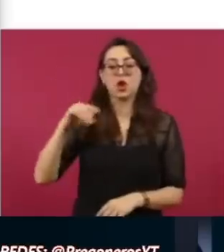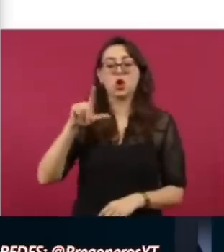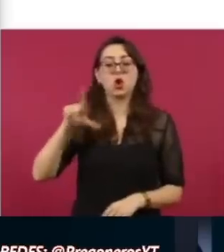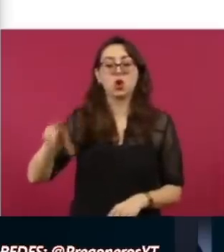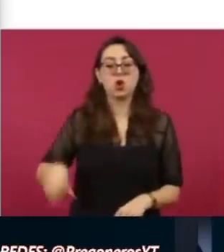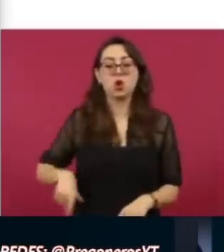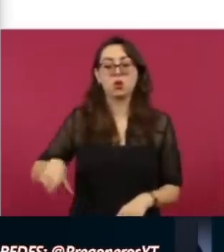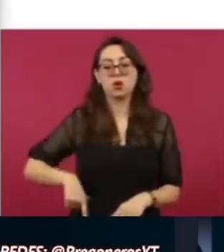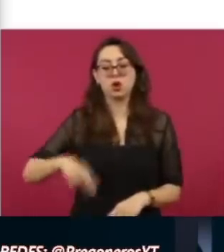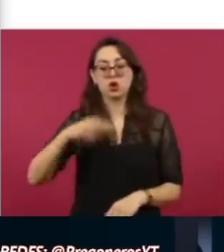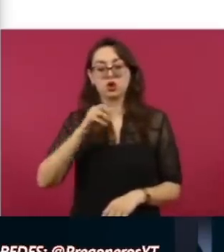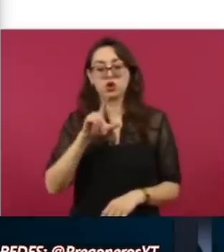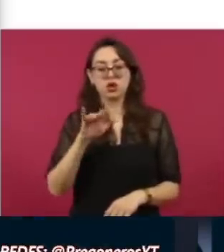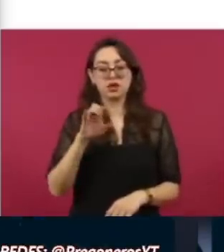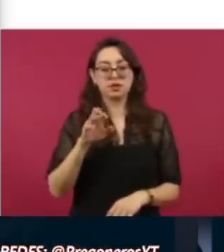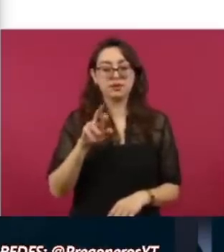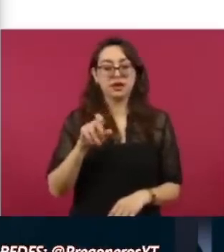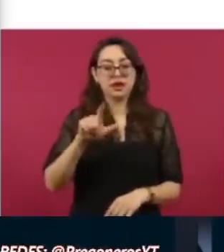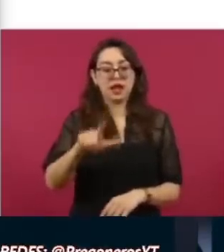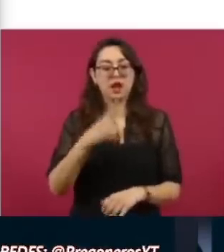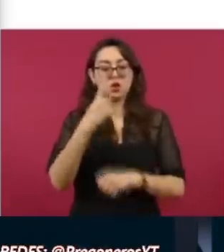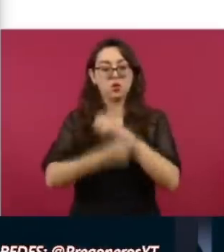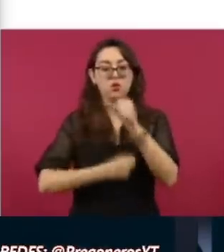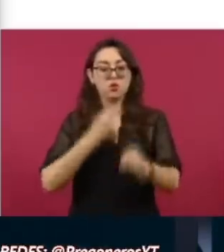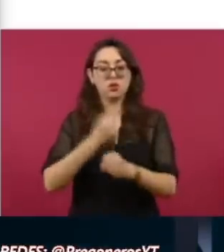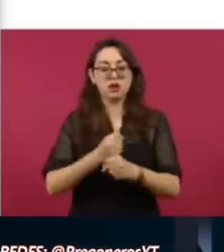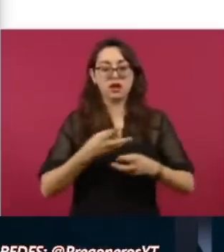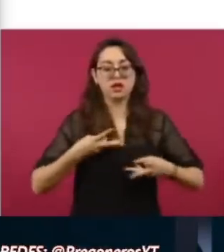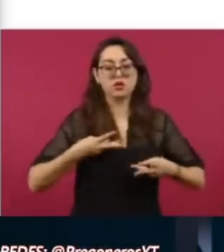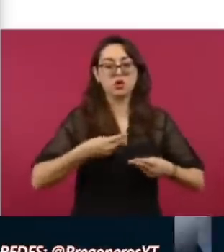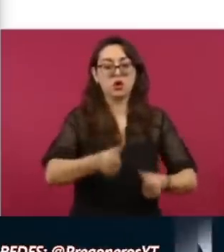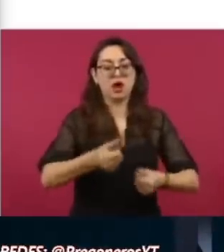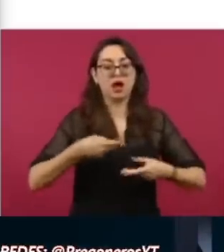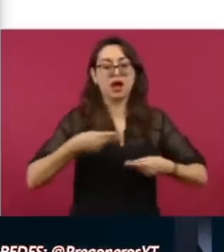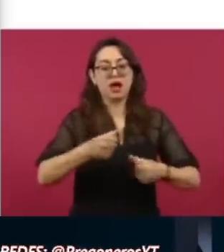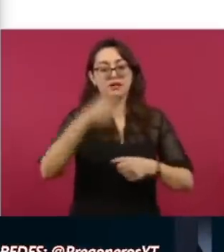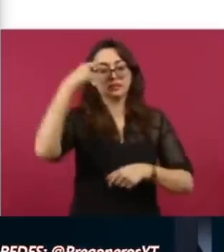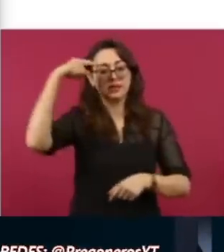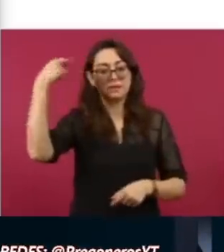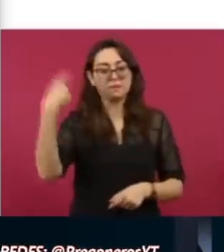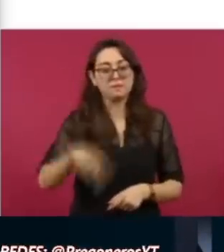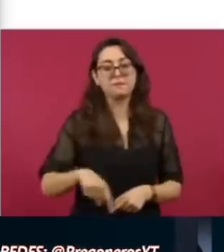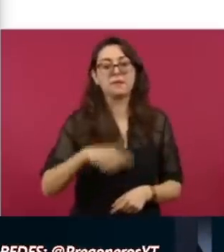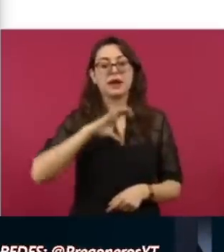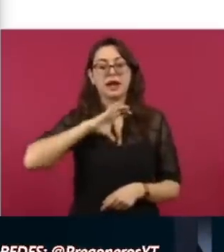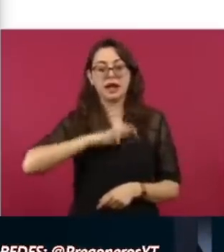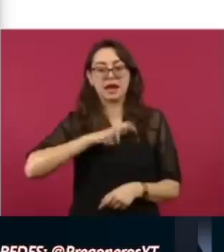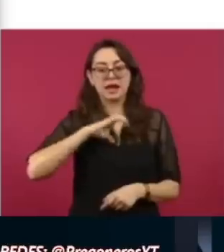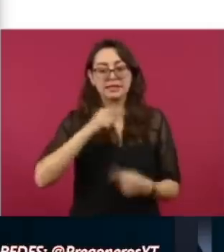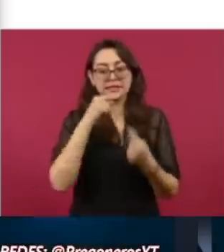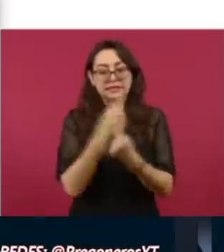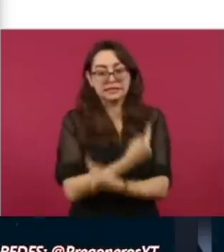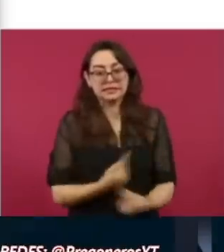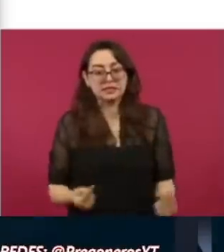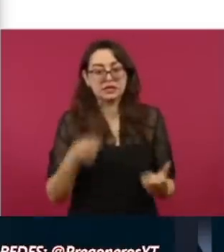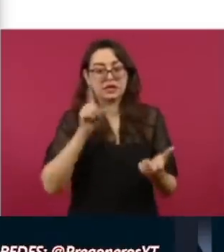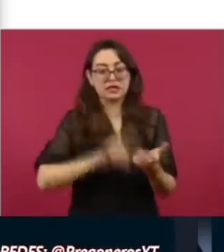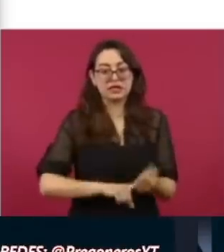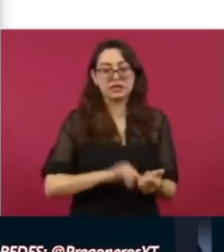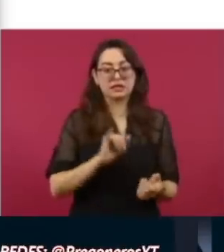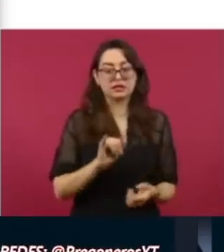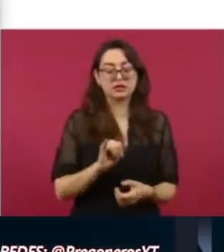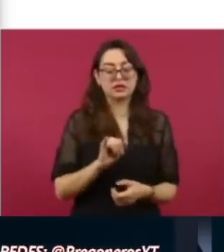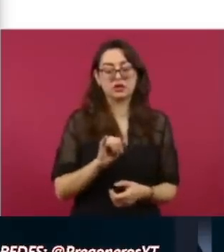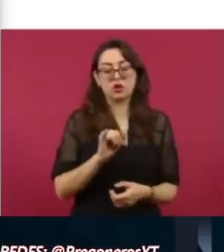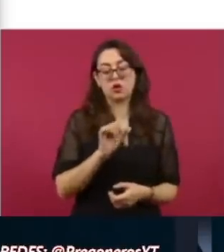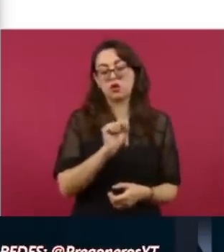563 millones de pesos al año en tratamientos contra cáncer infantil a través del seguro popular ahora en